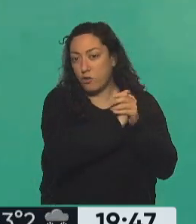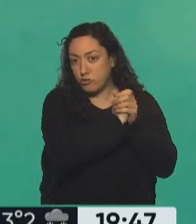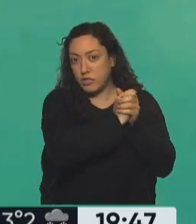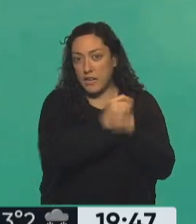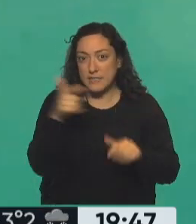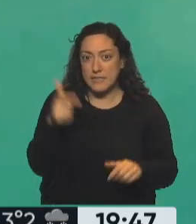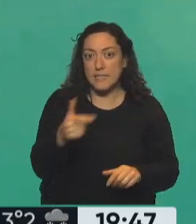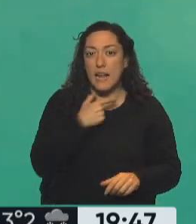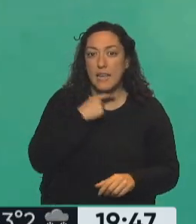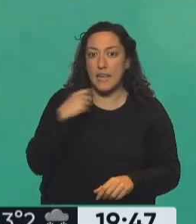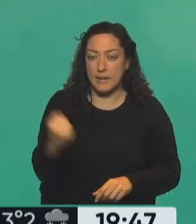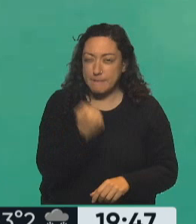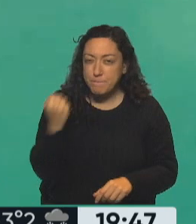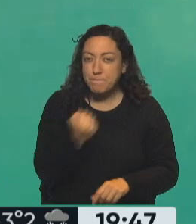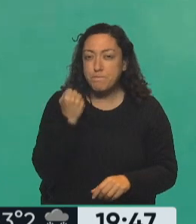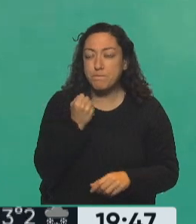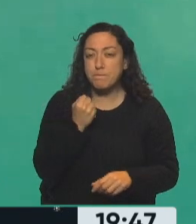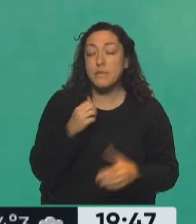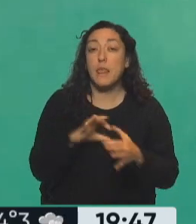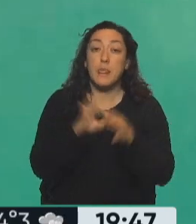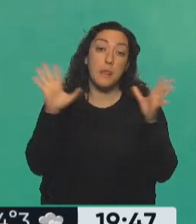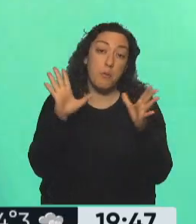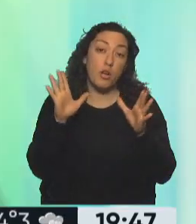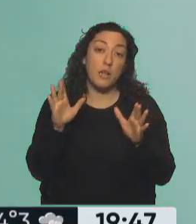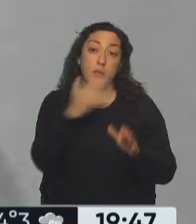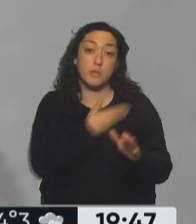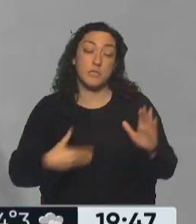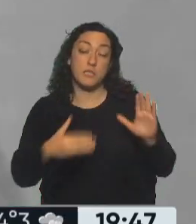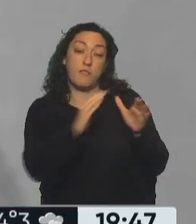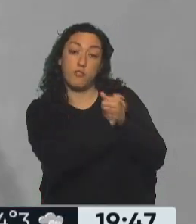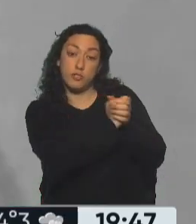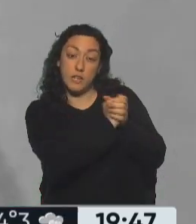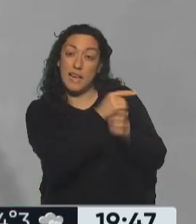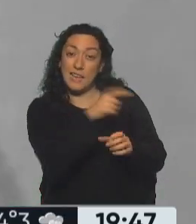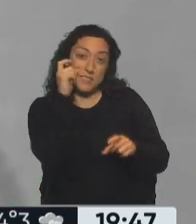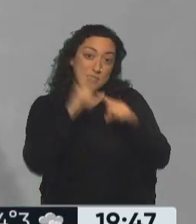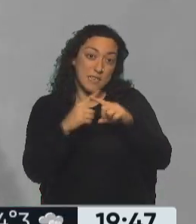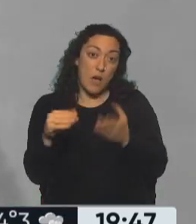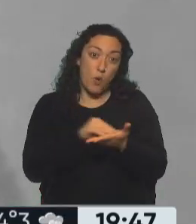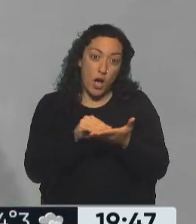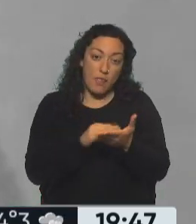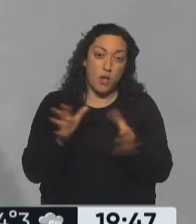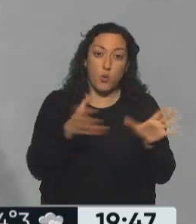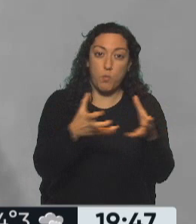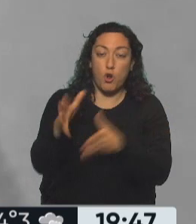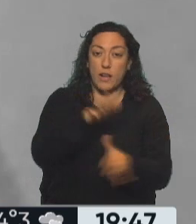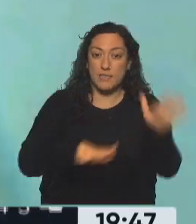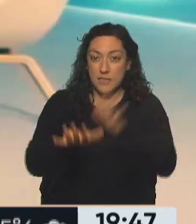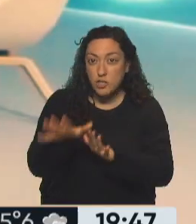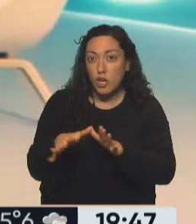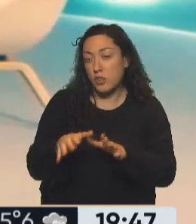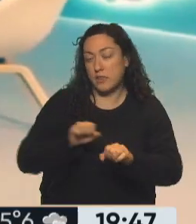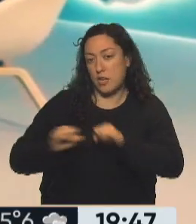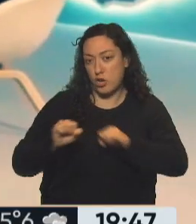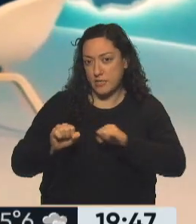del advenimiento de la democracia, quien asume que era el presidente Alfonsín era un abogado que había sido abogado de organizaciones terroristas.